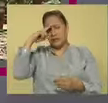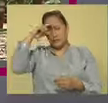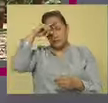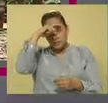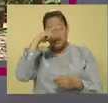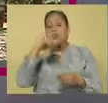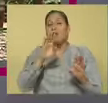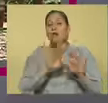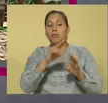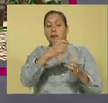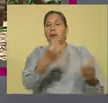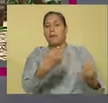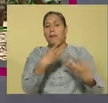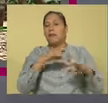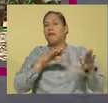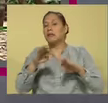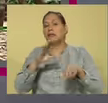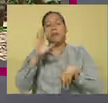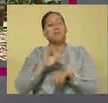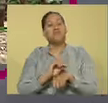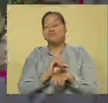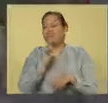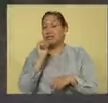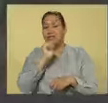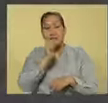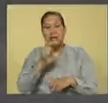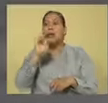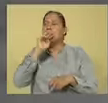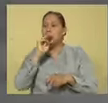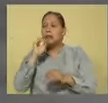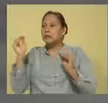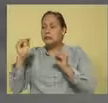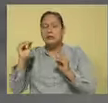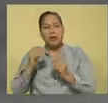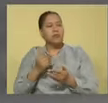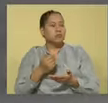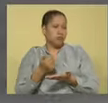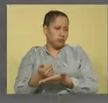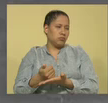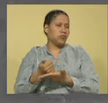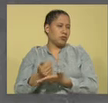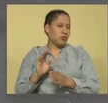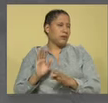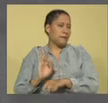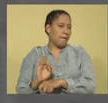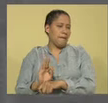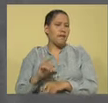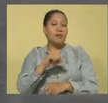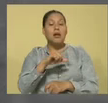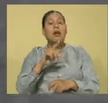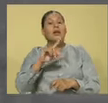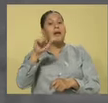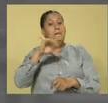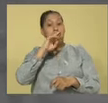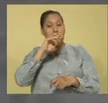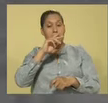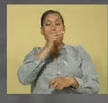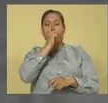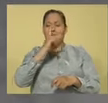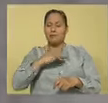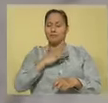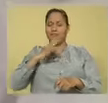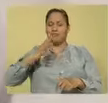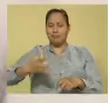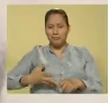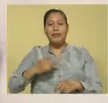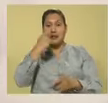que me dejara trabajar. Mi mamá me ayudó muchísimo. Y luego se sintió muy orgulloso, ¿vieras? Pero